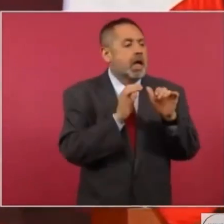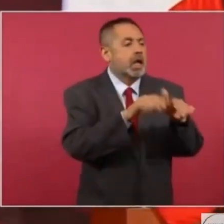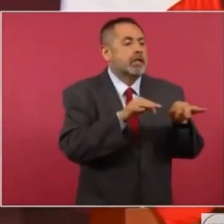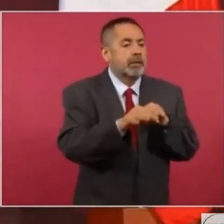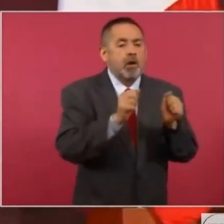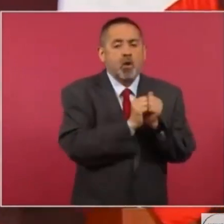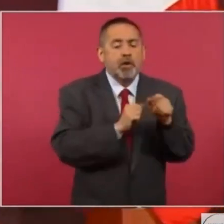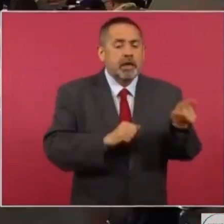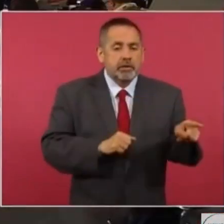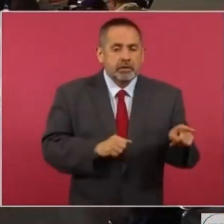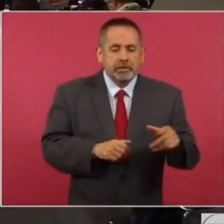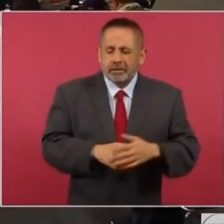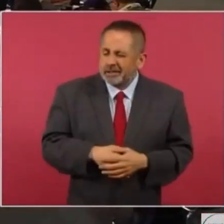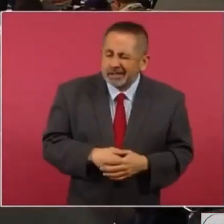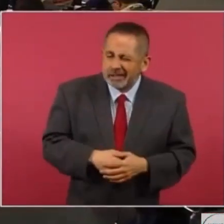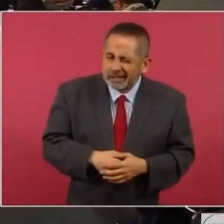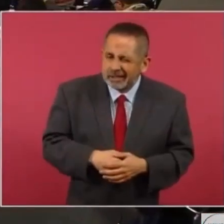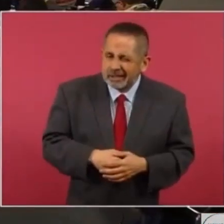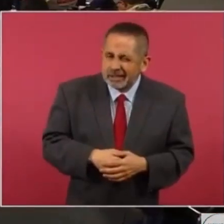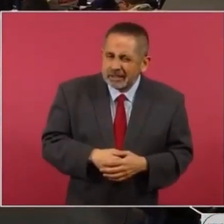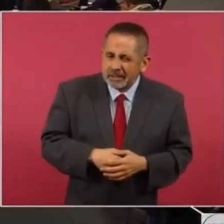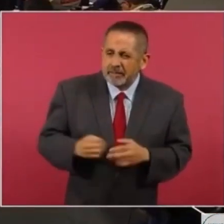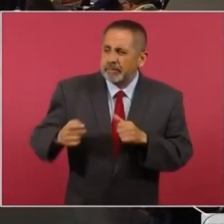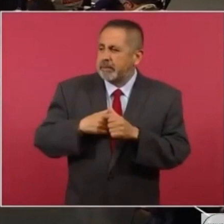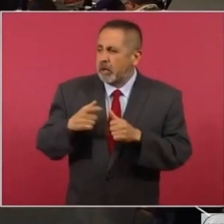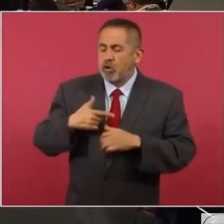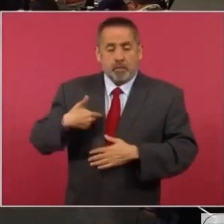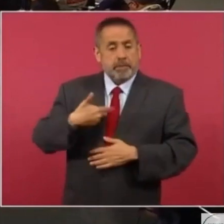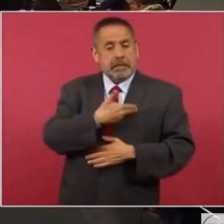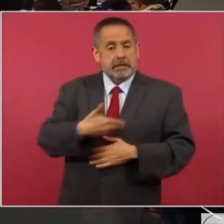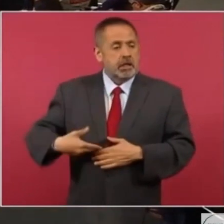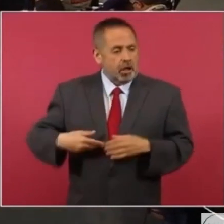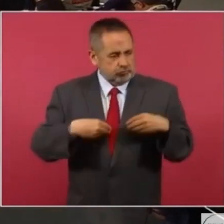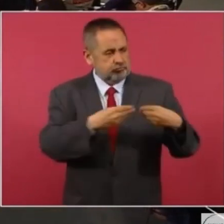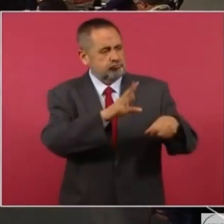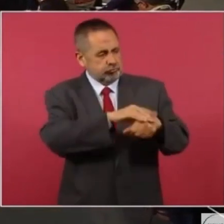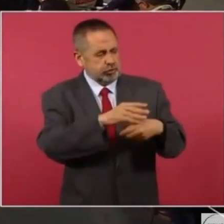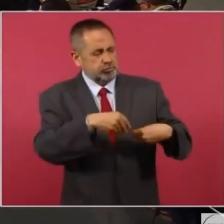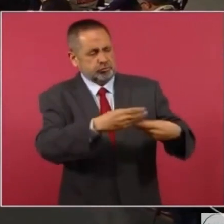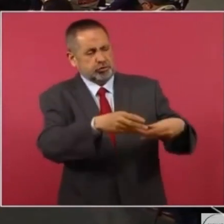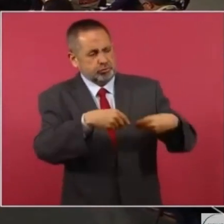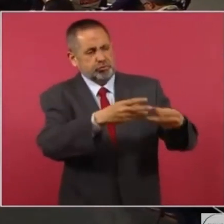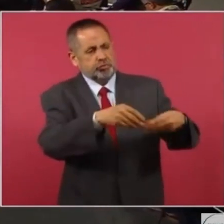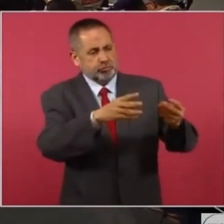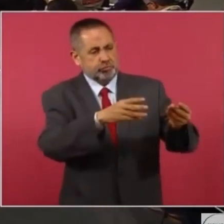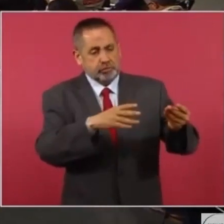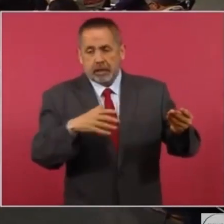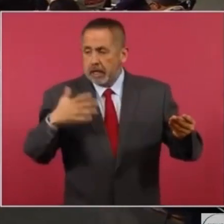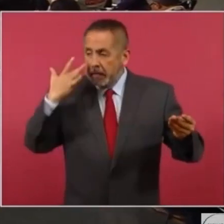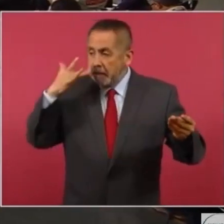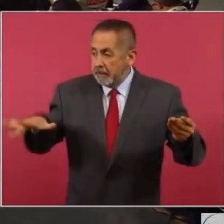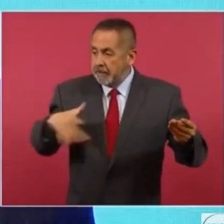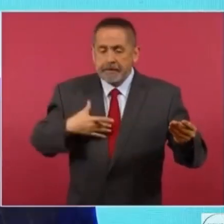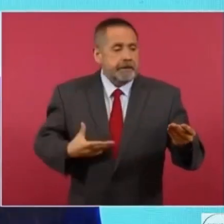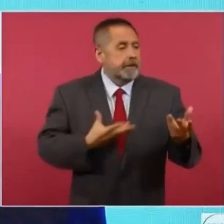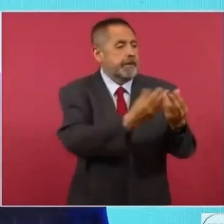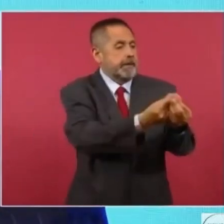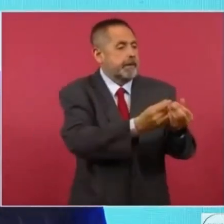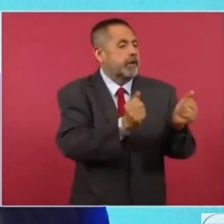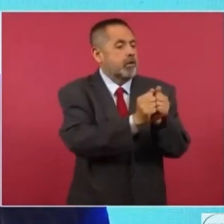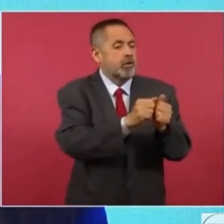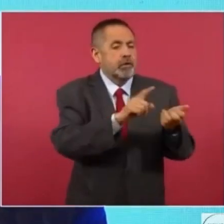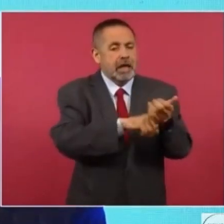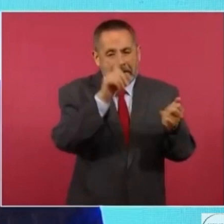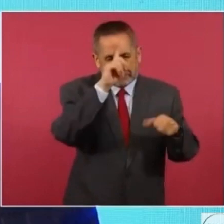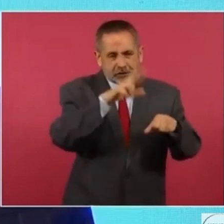después de que les concesionó las líneas férreas, de irse a trabajar de asesor de una de